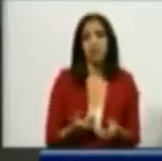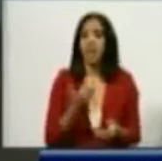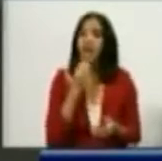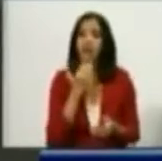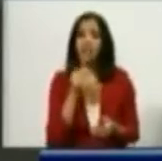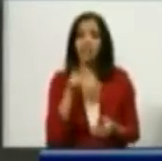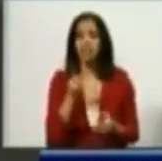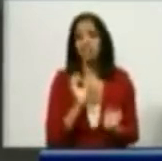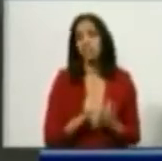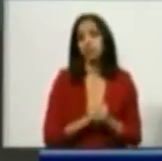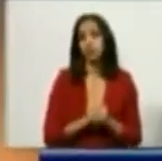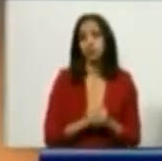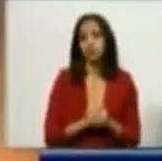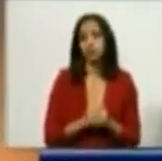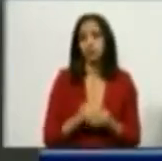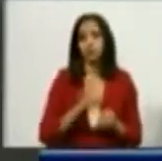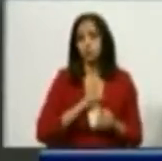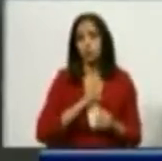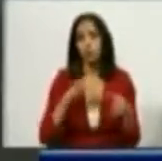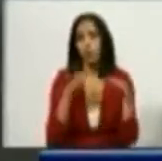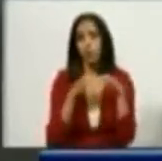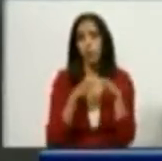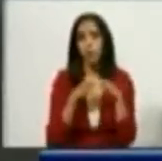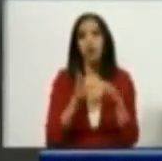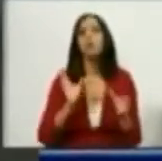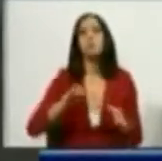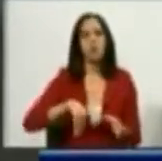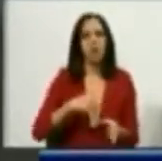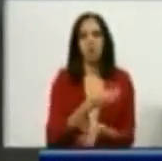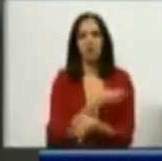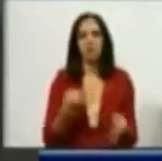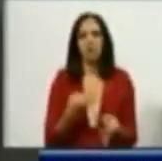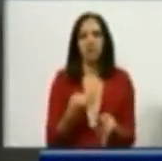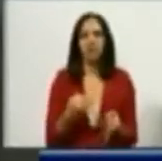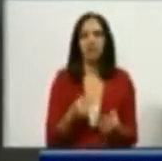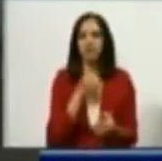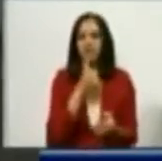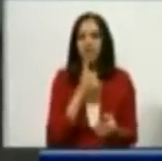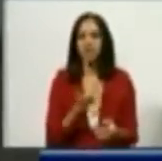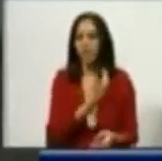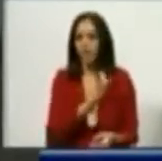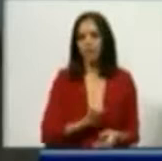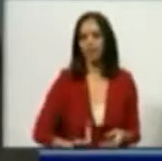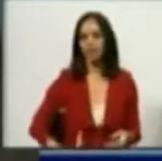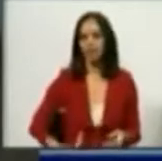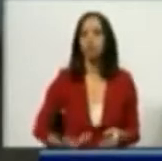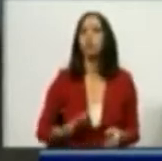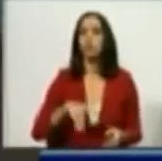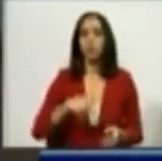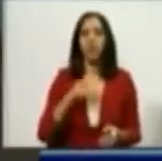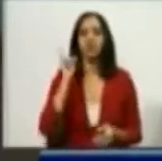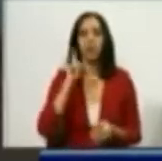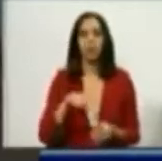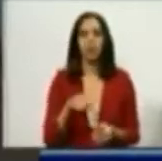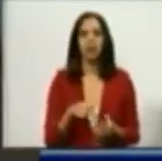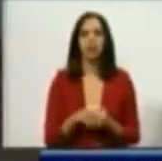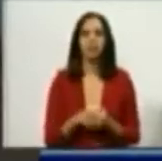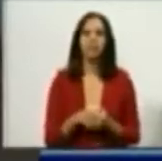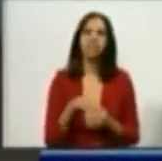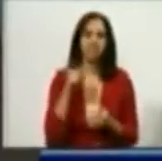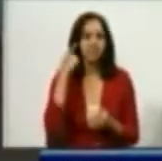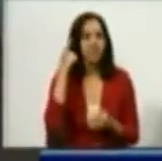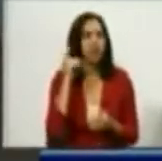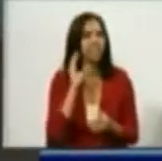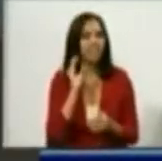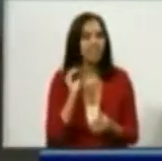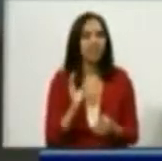bien pudiera ser perfectamente también quien esté persiguiéndola podrían también y es a lo que me refiero y creo